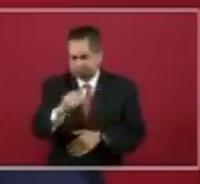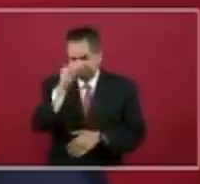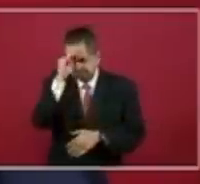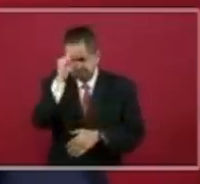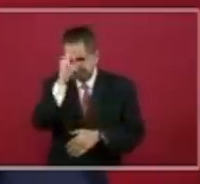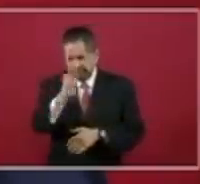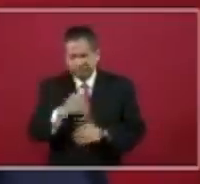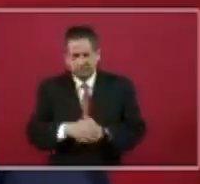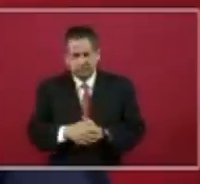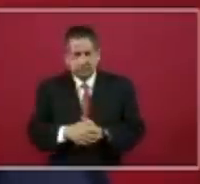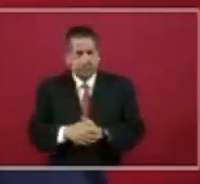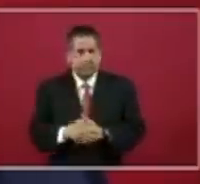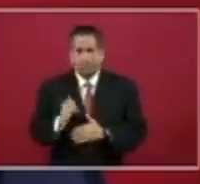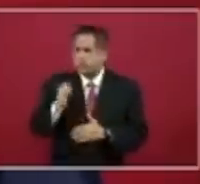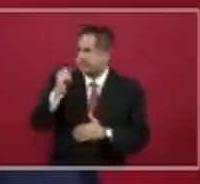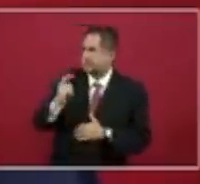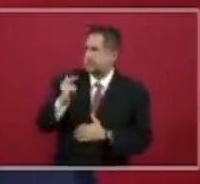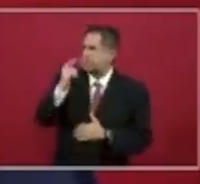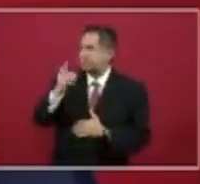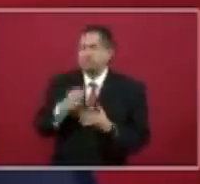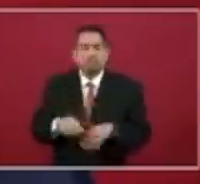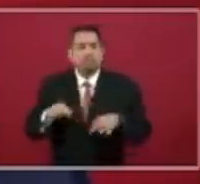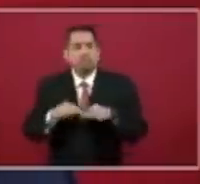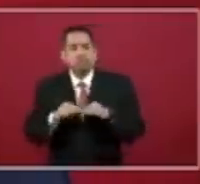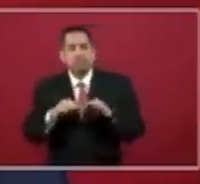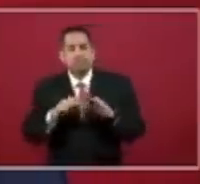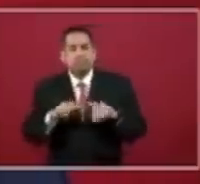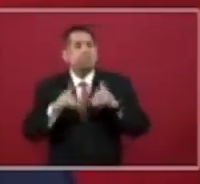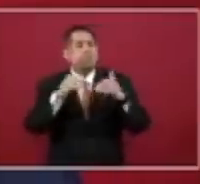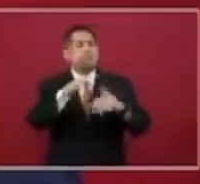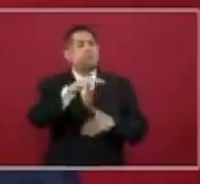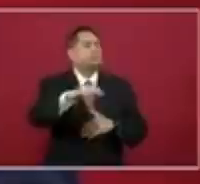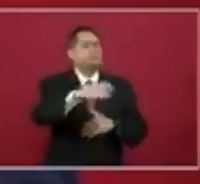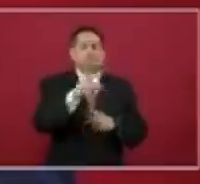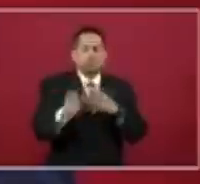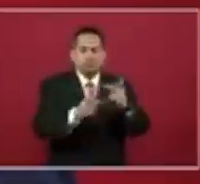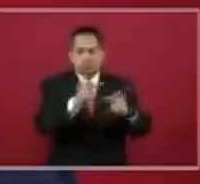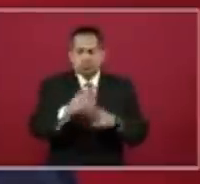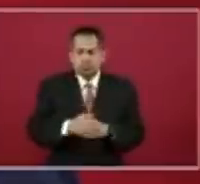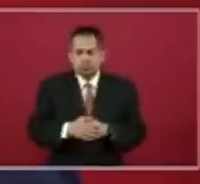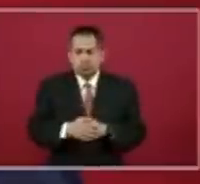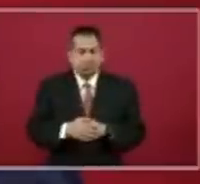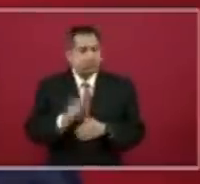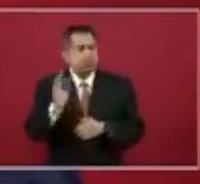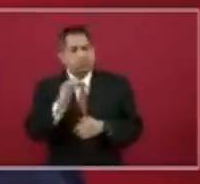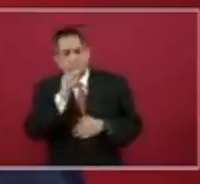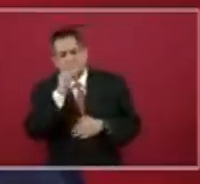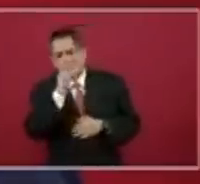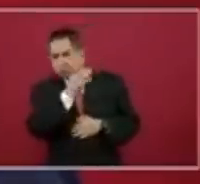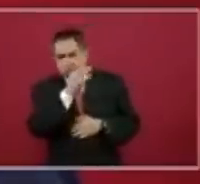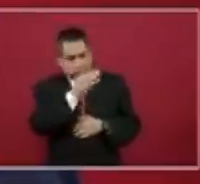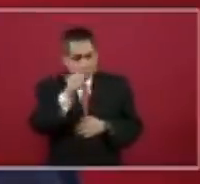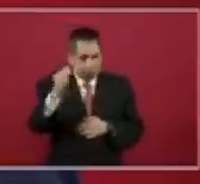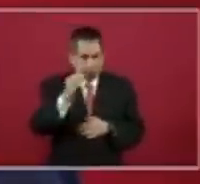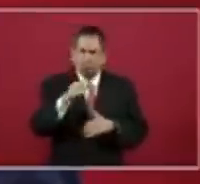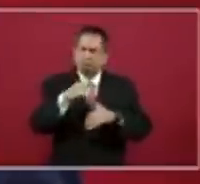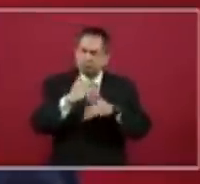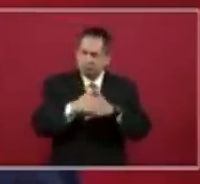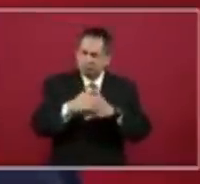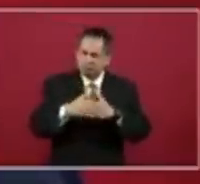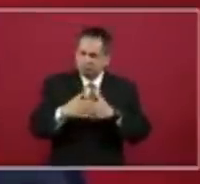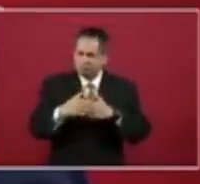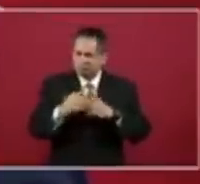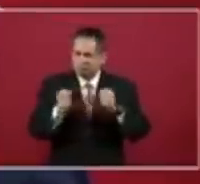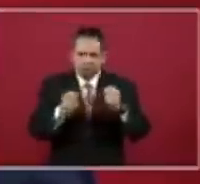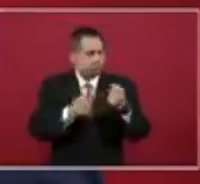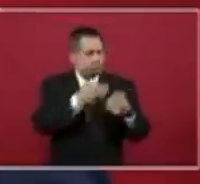Si hay algo importante en estos tiempos y hay necesidad de avisarles a muchos, no a muchos,